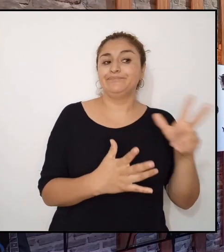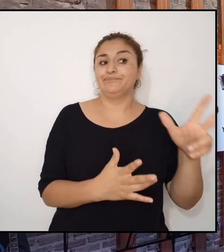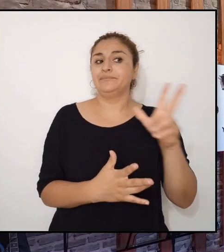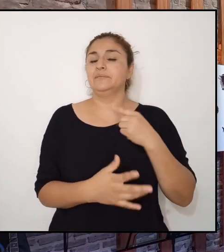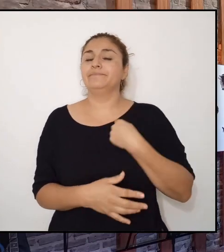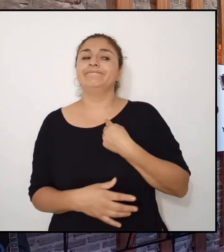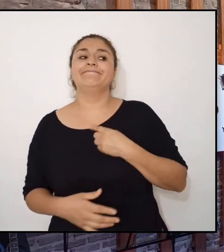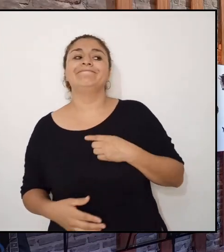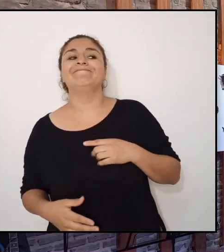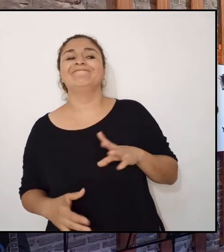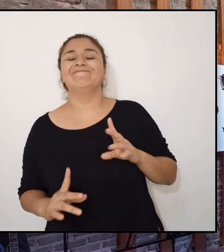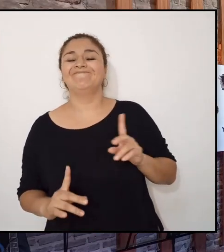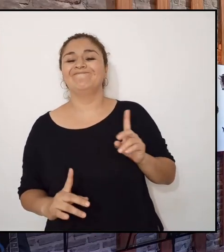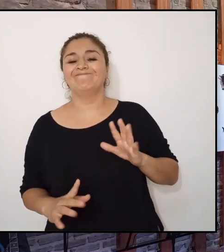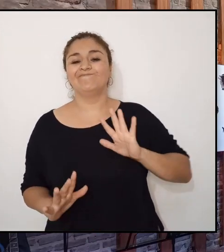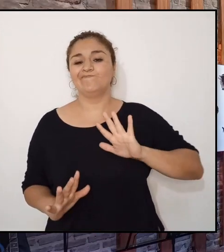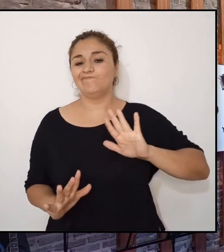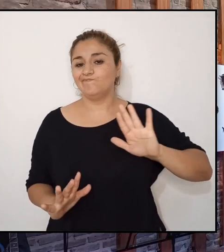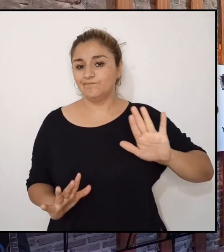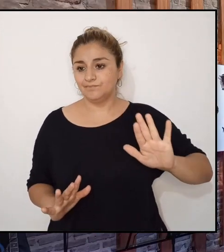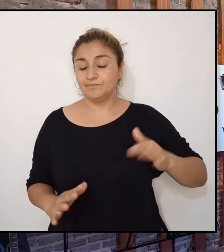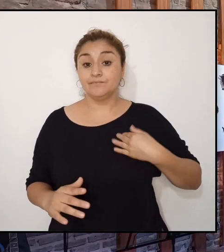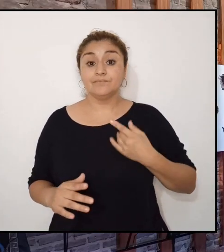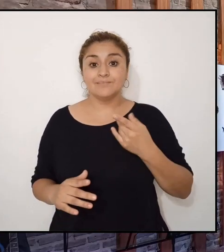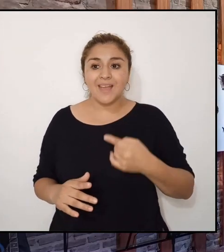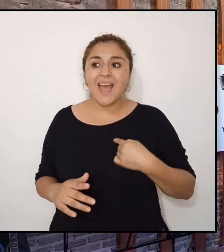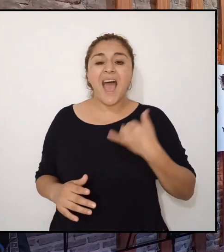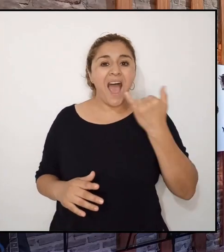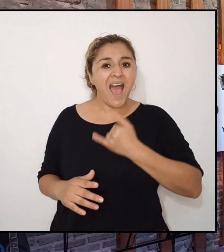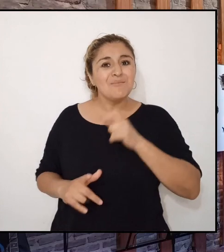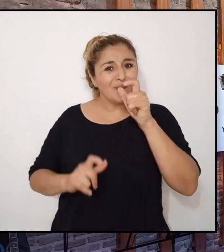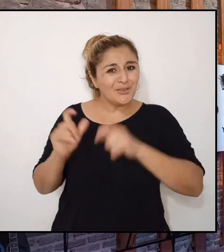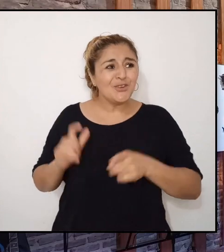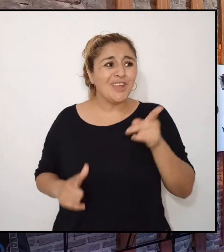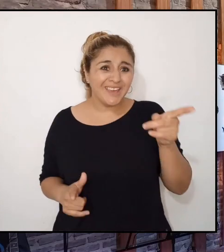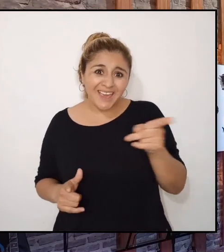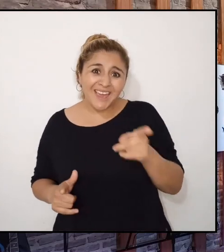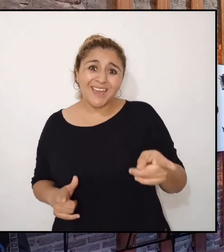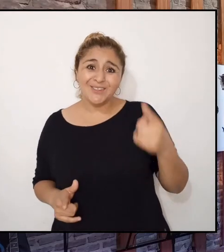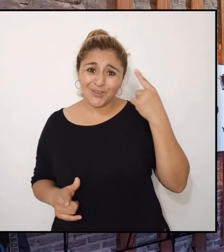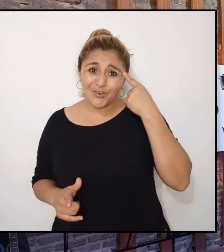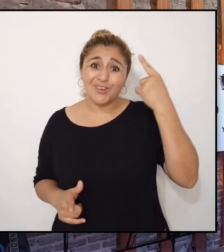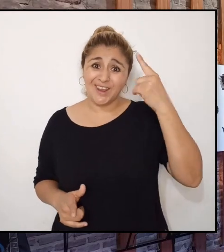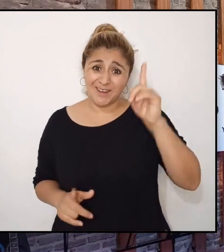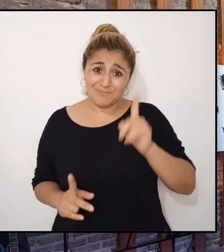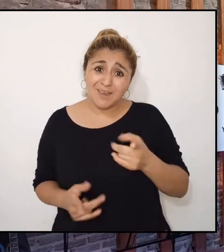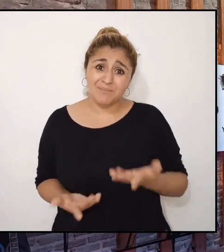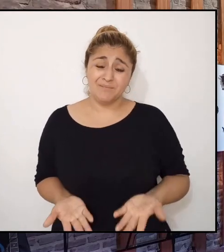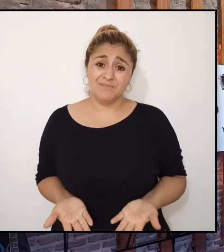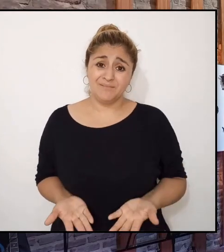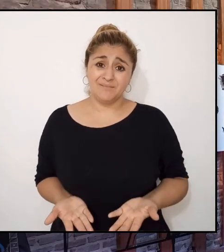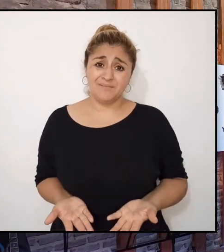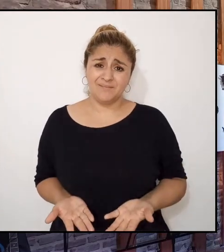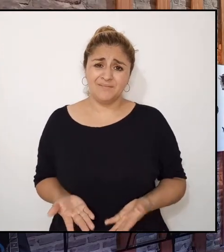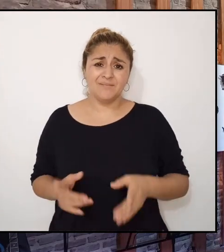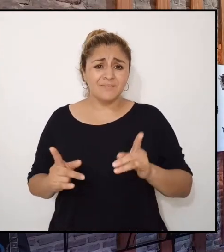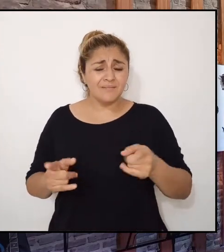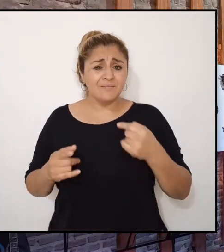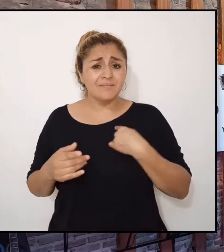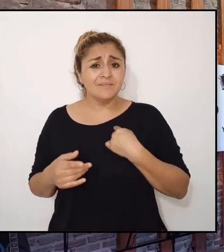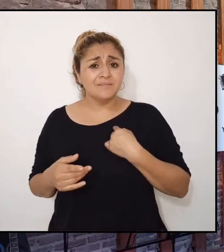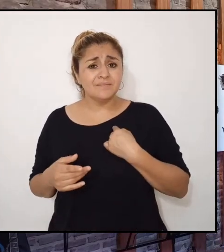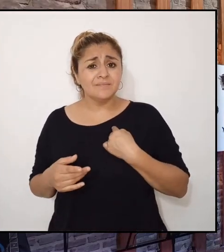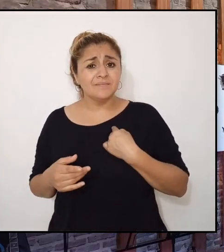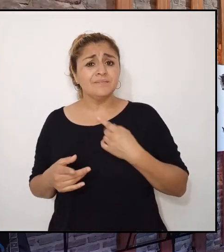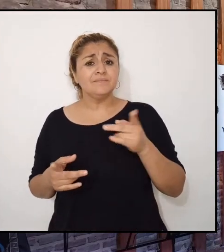Jesús, cualquier cuento chino nos viene bien. Y hay personas que están siendo arrastradas. A mí me dolió el corazón porque con la persona